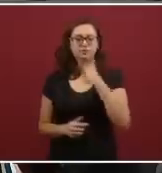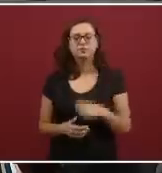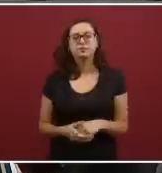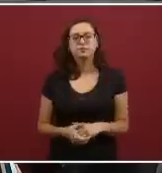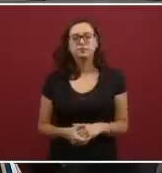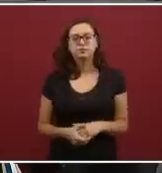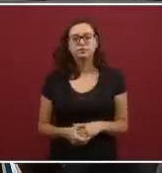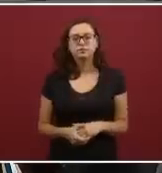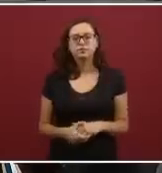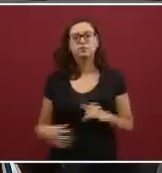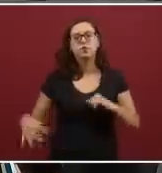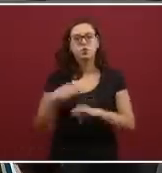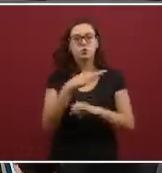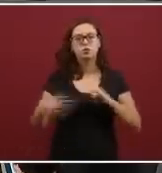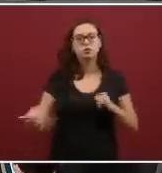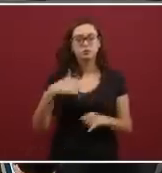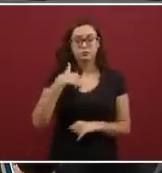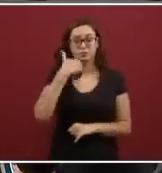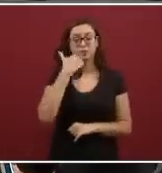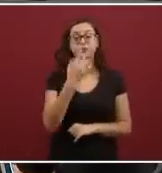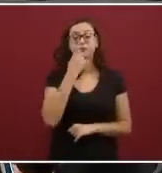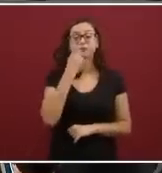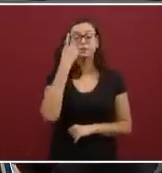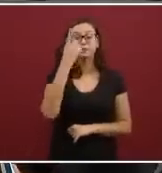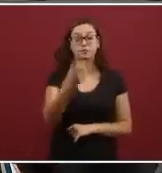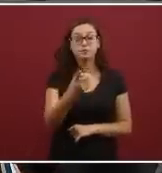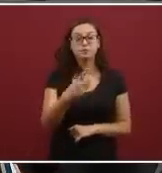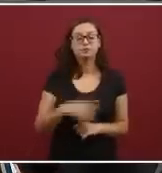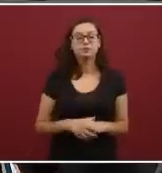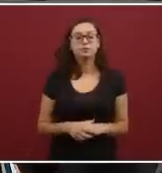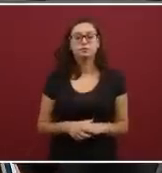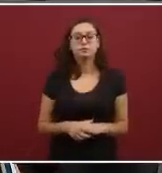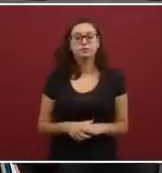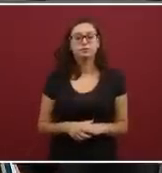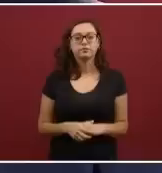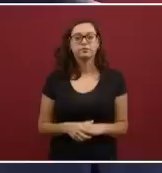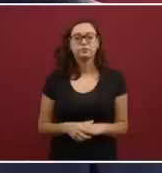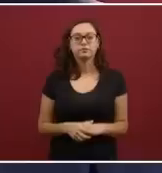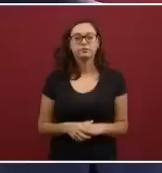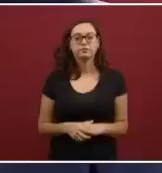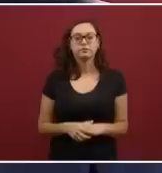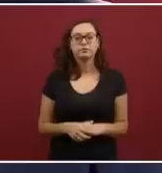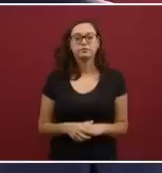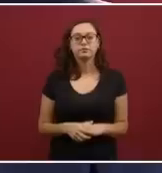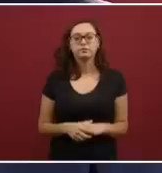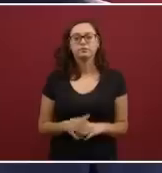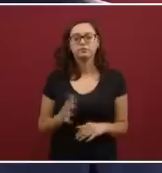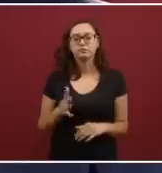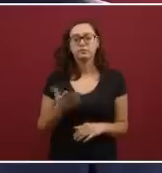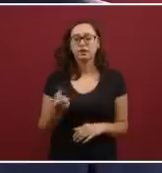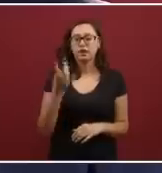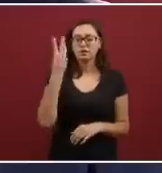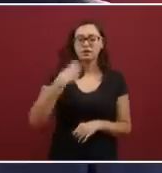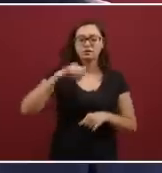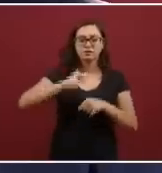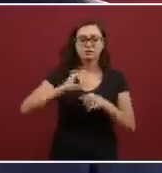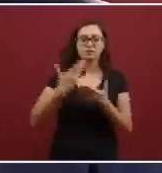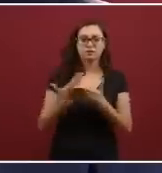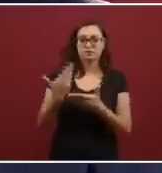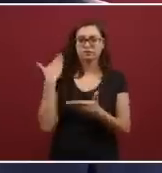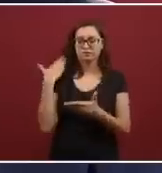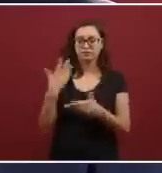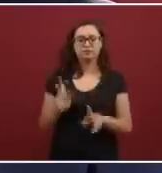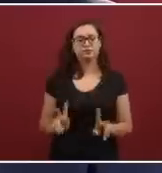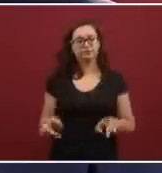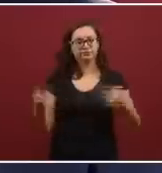Finalmente, comentarles que, pues, como lo recalqué, hace 3 semanas aproximadamente realizamos la subasta de